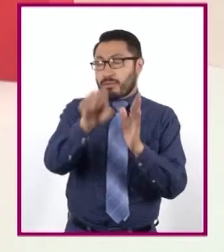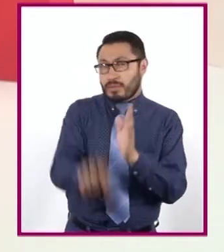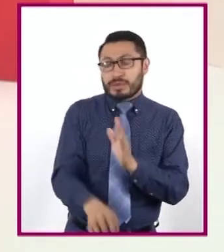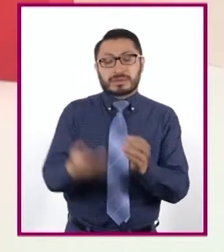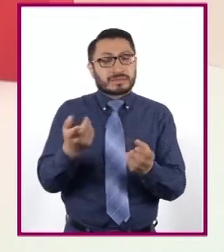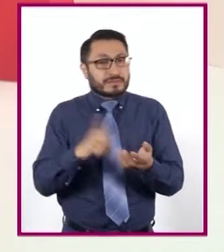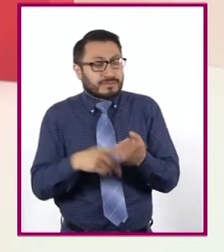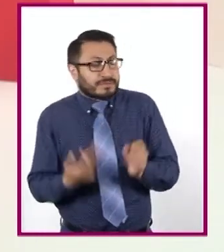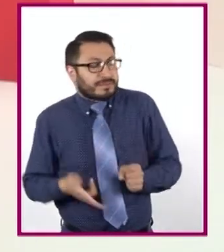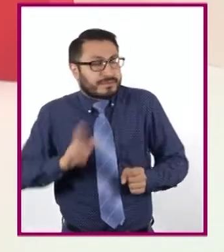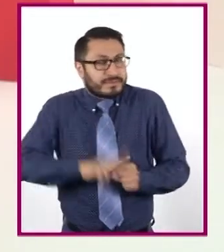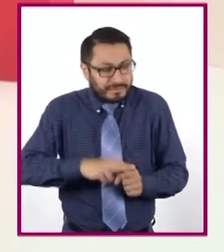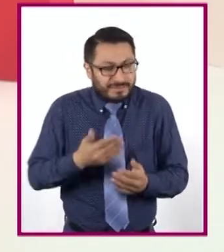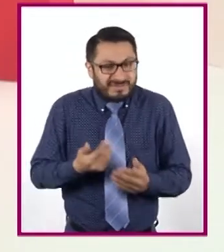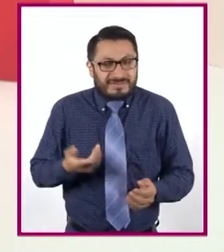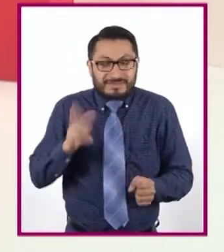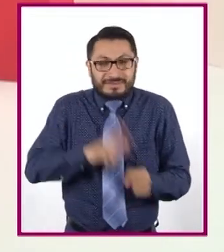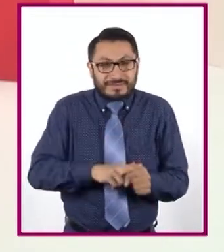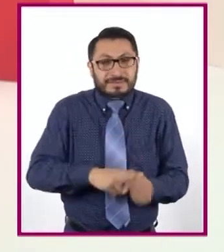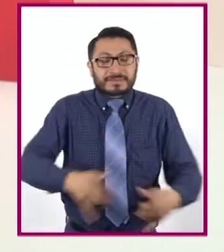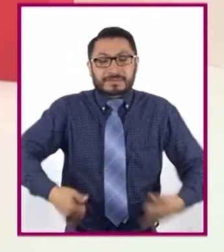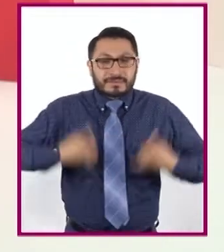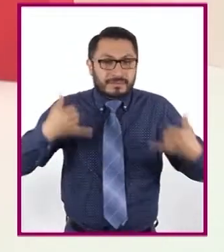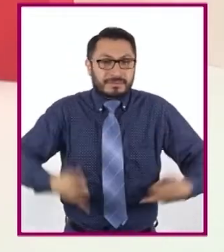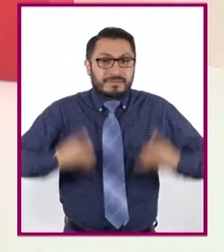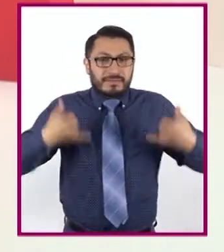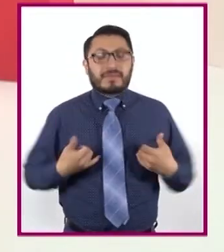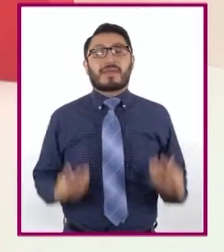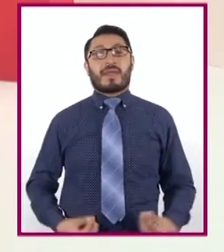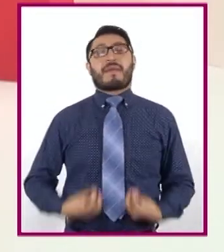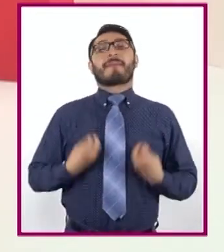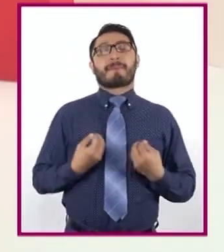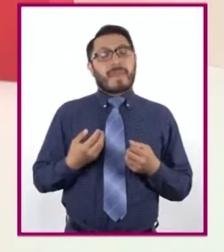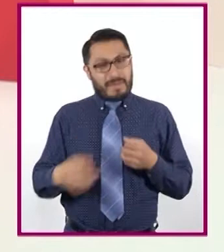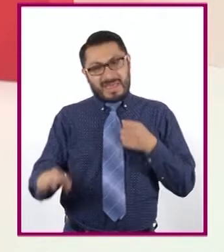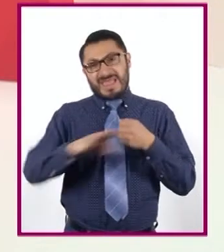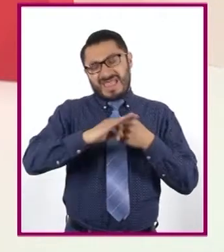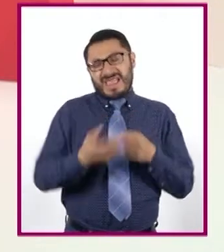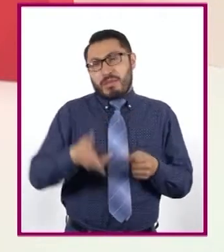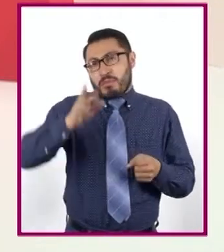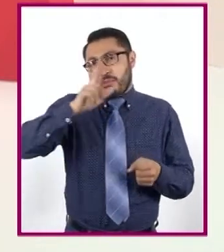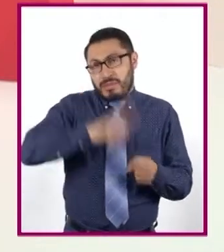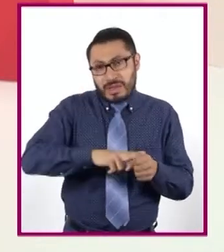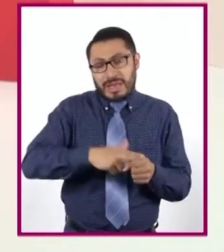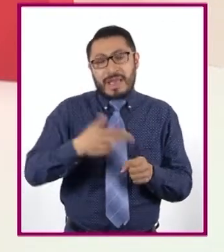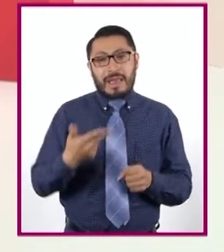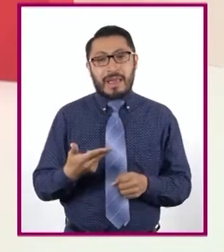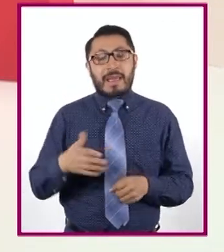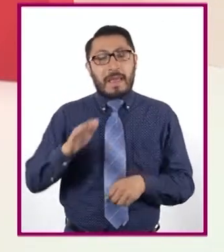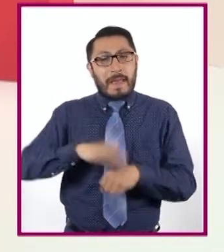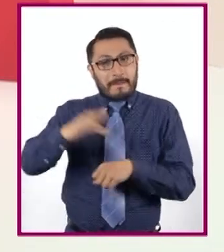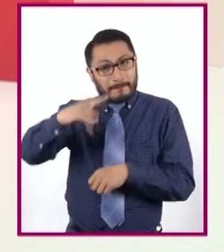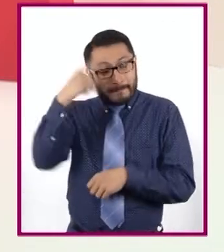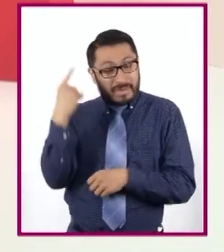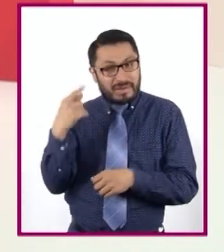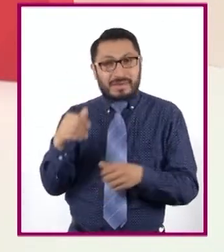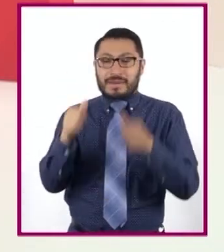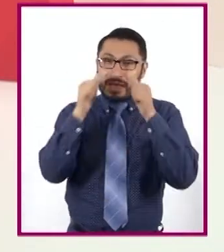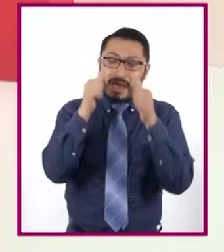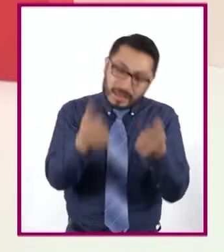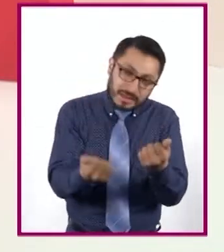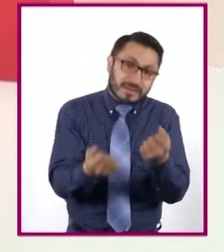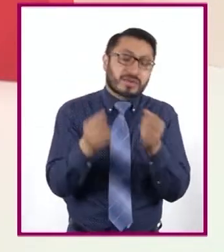los hospitales. Las y los adolescentes que viven más cerca de ellos pueden tener más facilidad para atender y